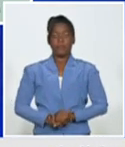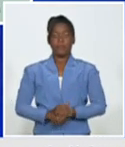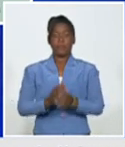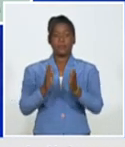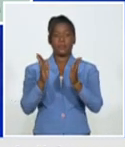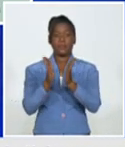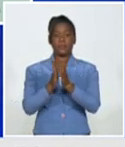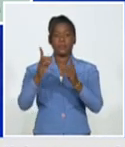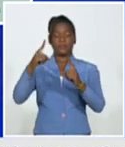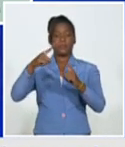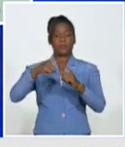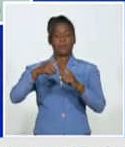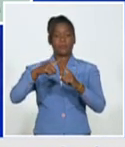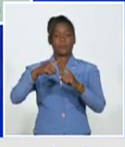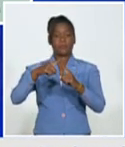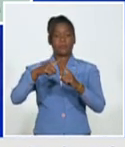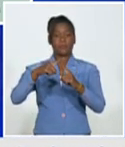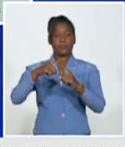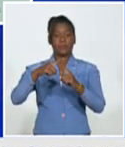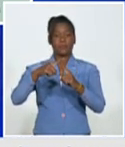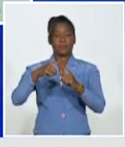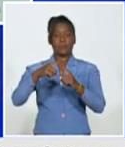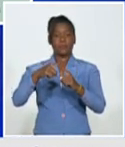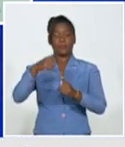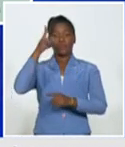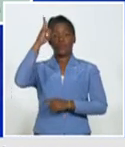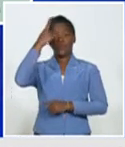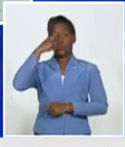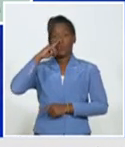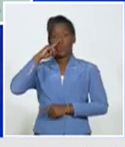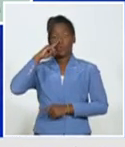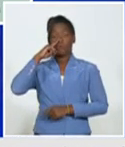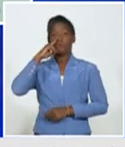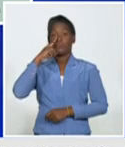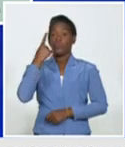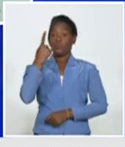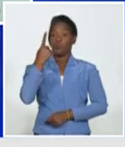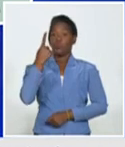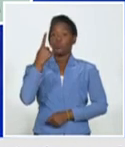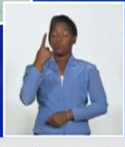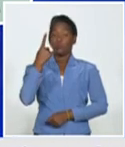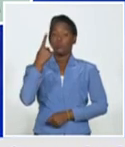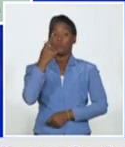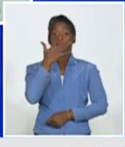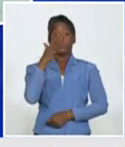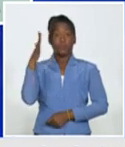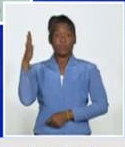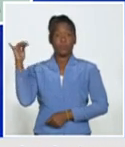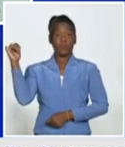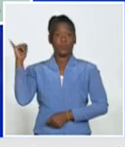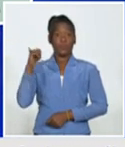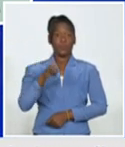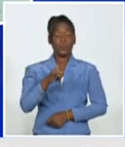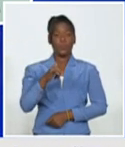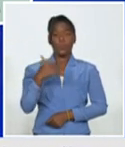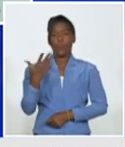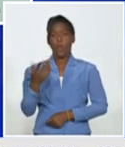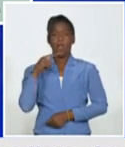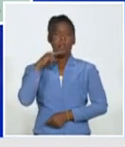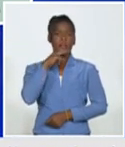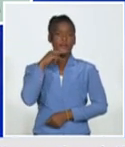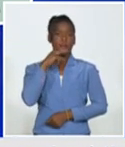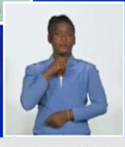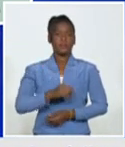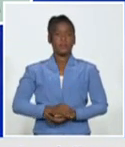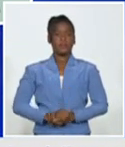municipio Unión de Reyes, un viajero cubano también procedente de Rusia, de la provincia de